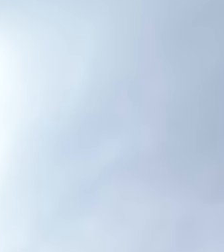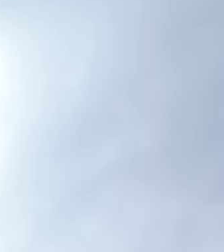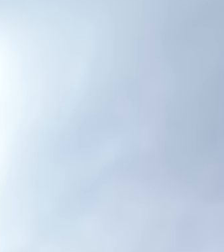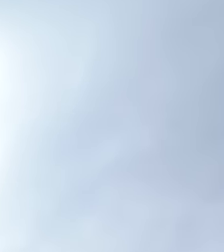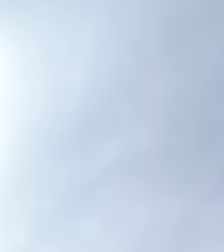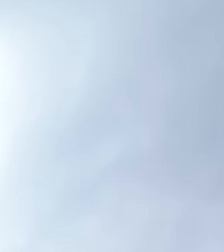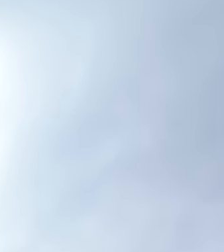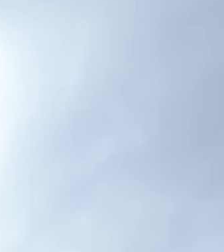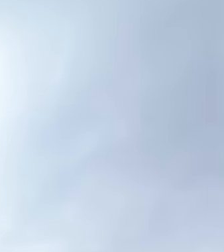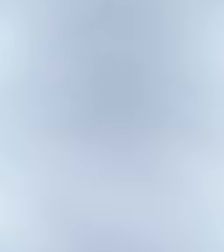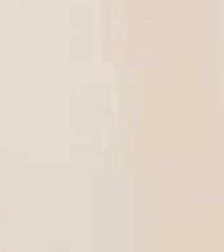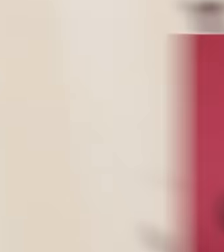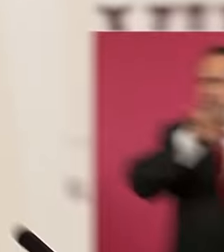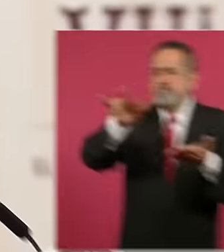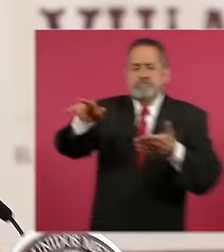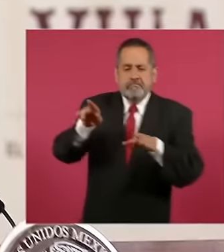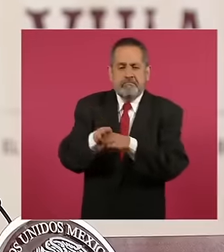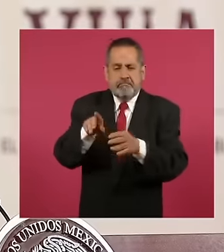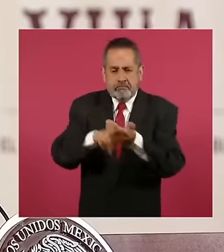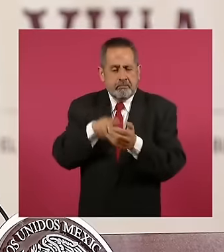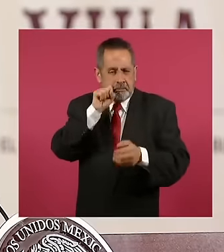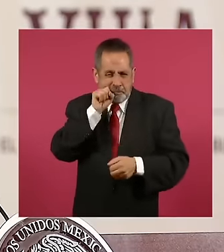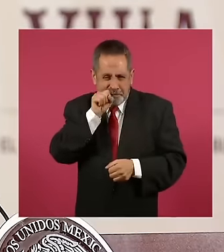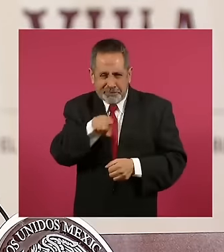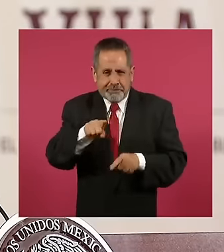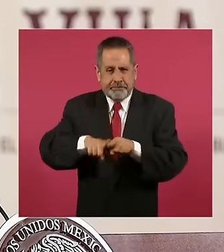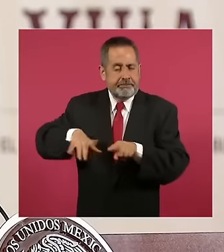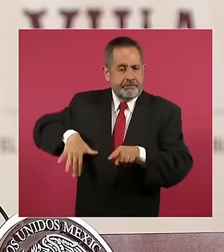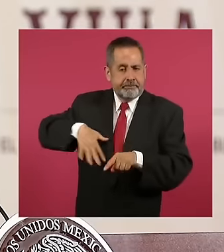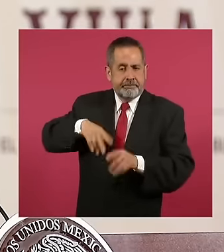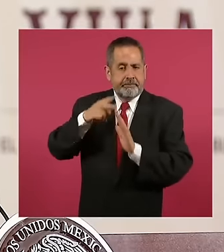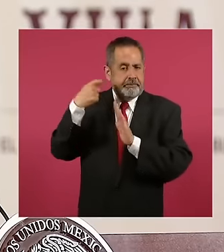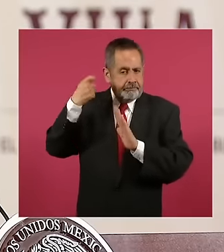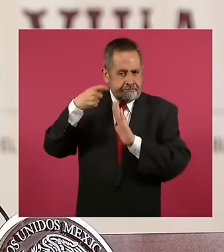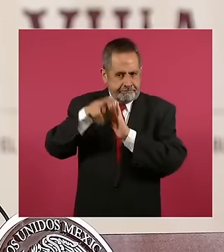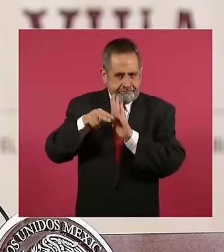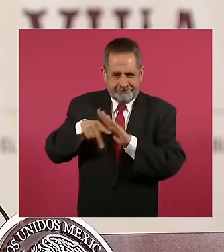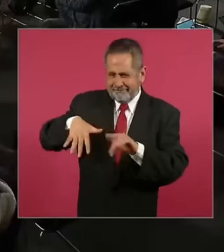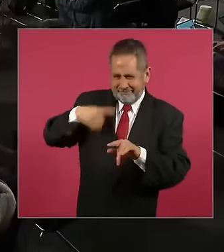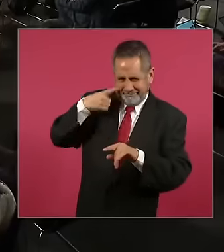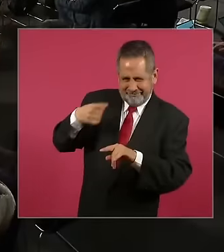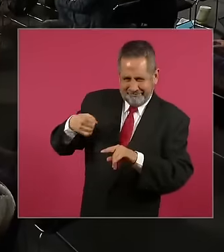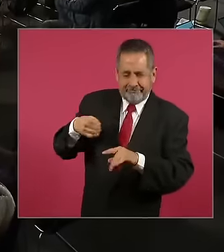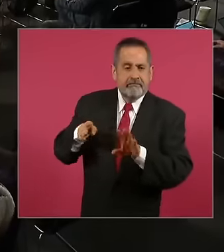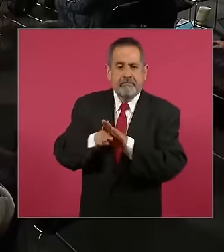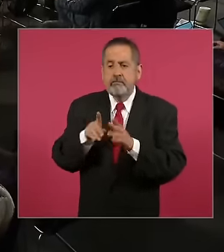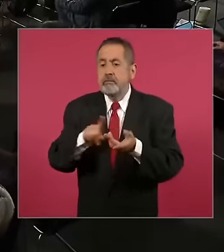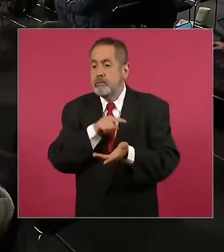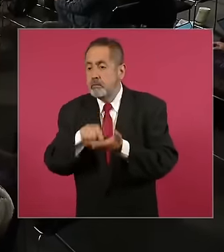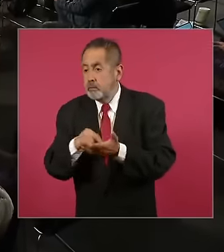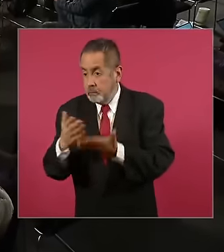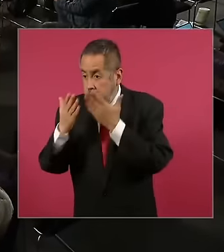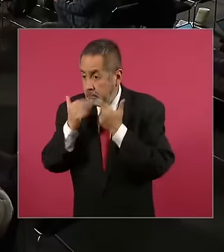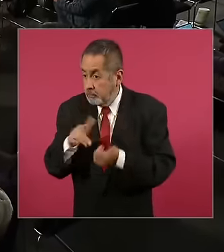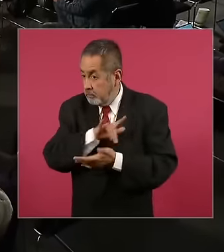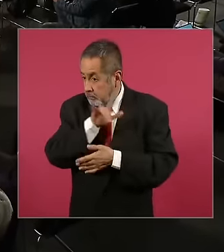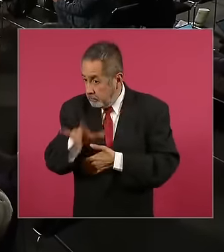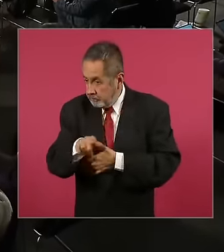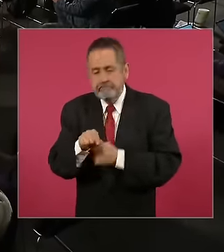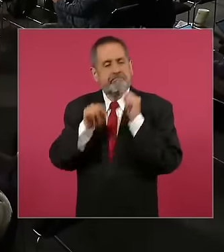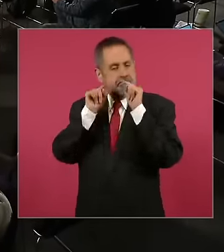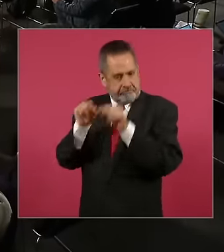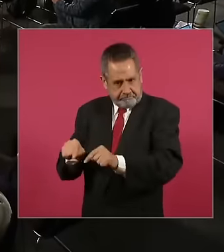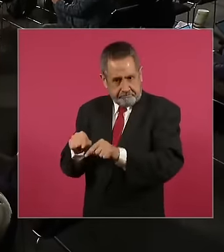cambiado. En la conferencia de prensa, el secretario de la Defensa Nacional, Luis Crescencio Sandoval,